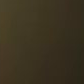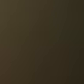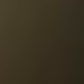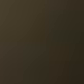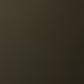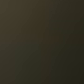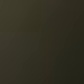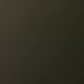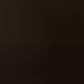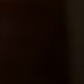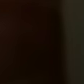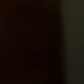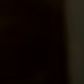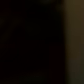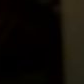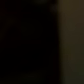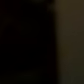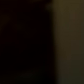Ahora.